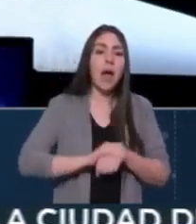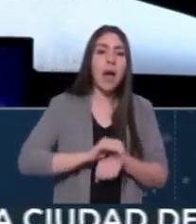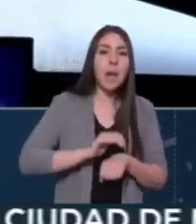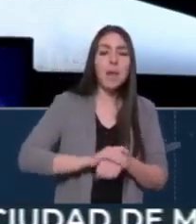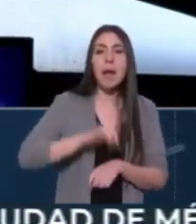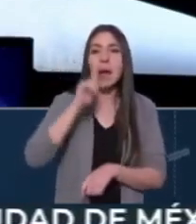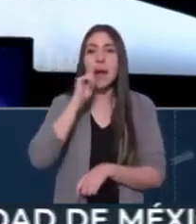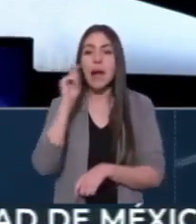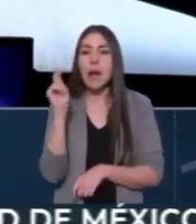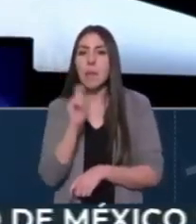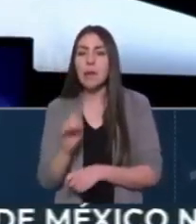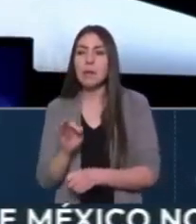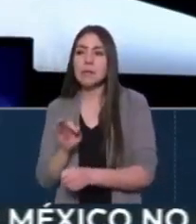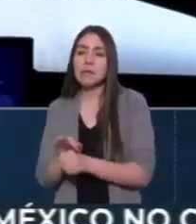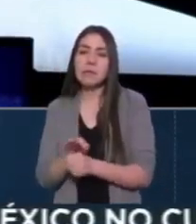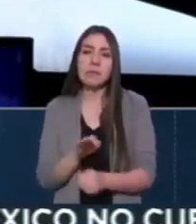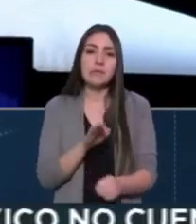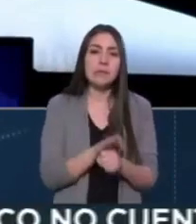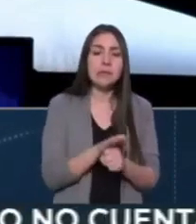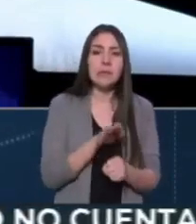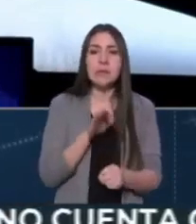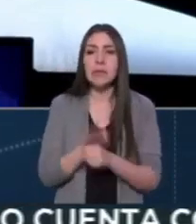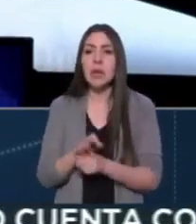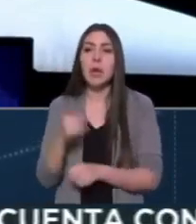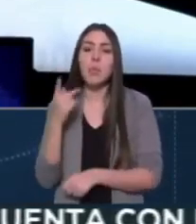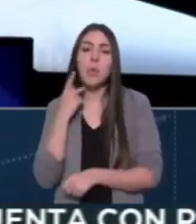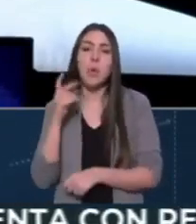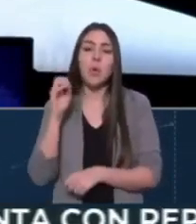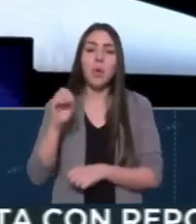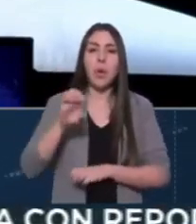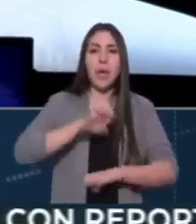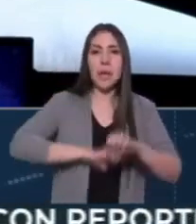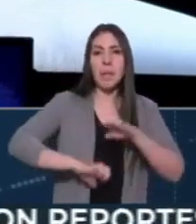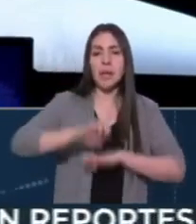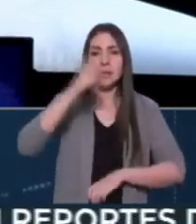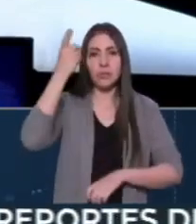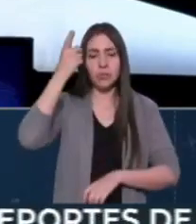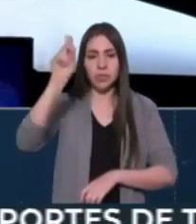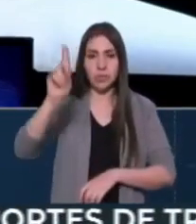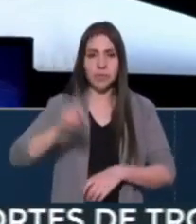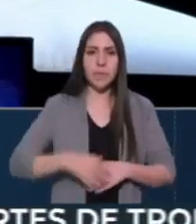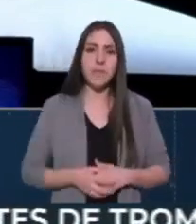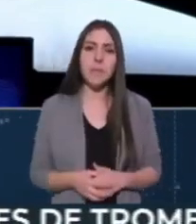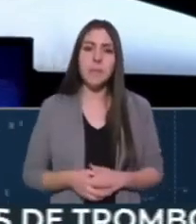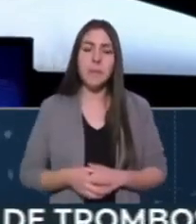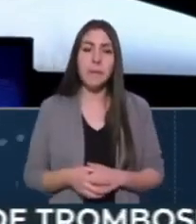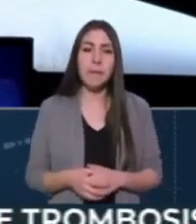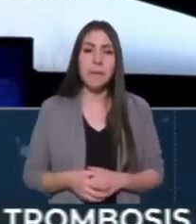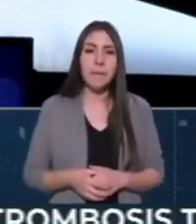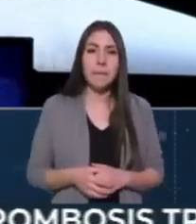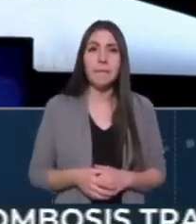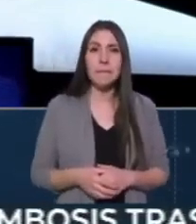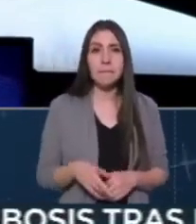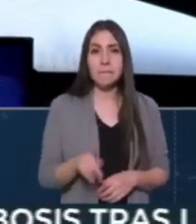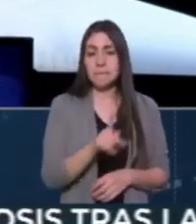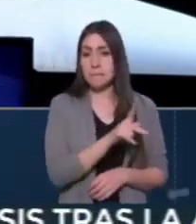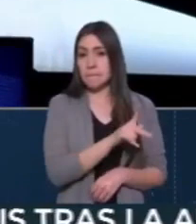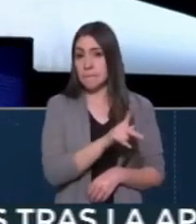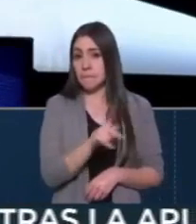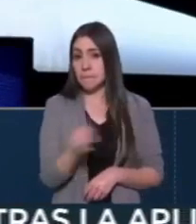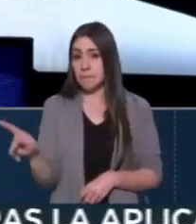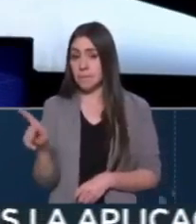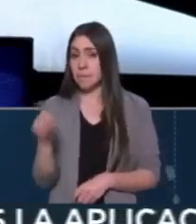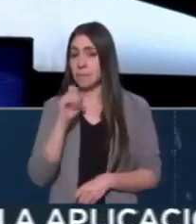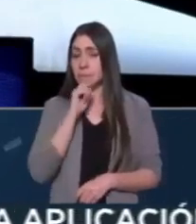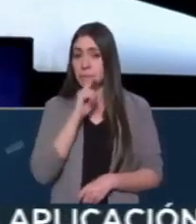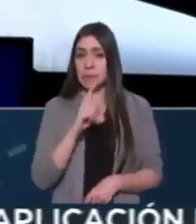directas con políticos y con empresarios. Y fíjense que todo esto se une directamente